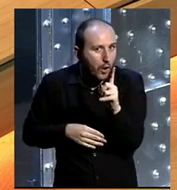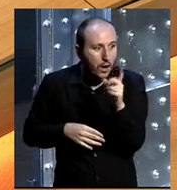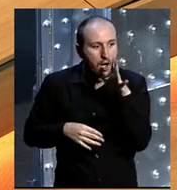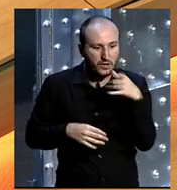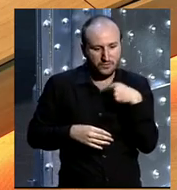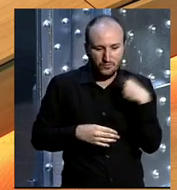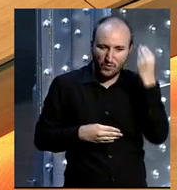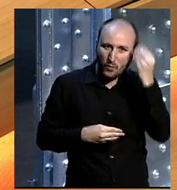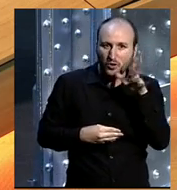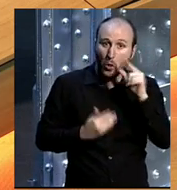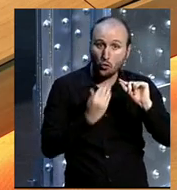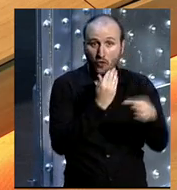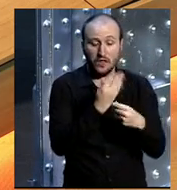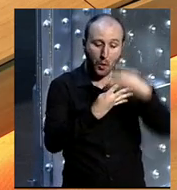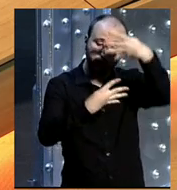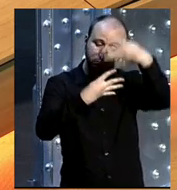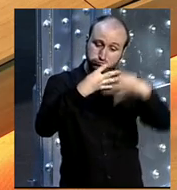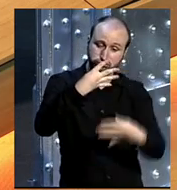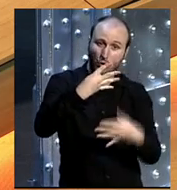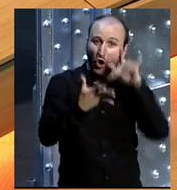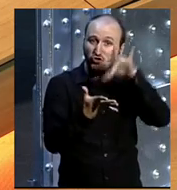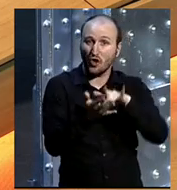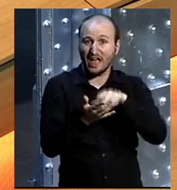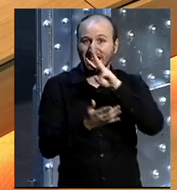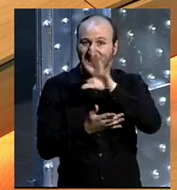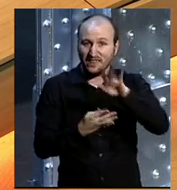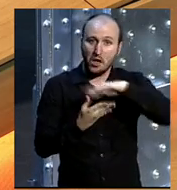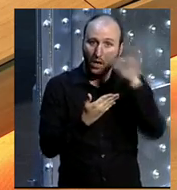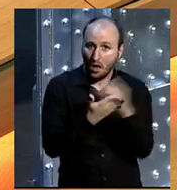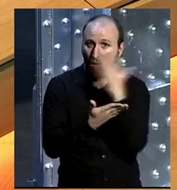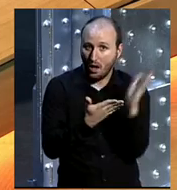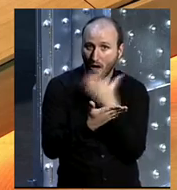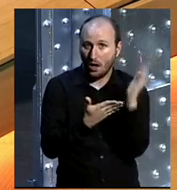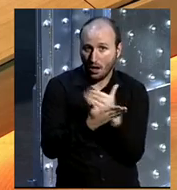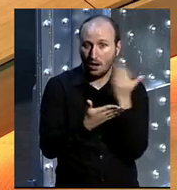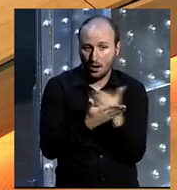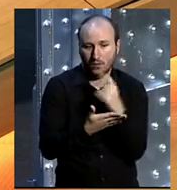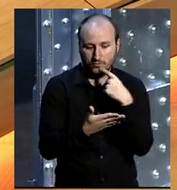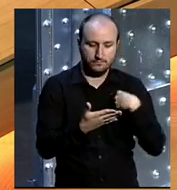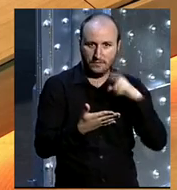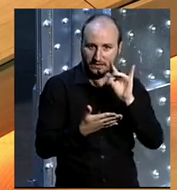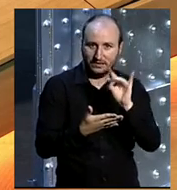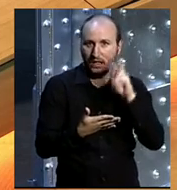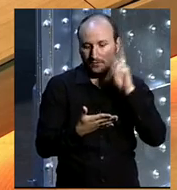mirar un contrato de cualquiera y cuando llevaba la página 35, os he dicho que he mirado la página 35, ya me he cansado y he apagado todo y